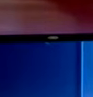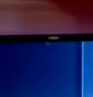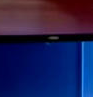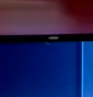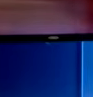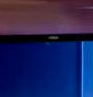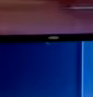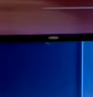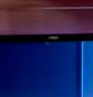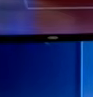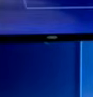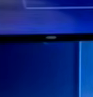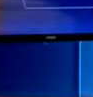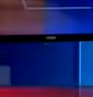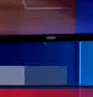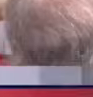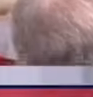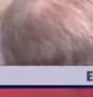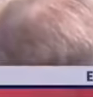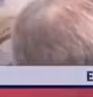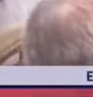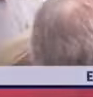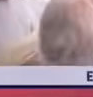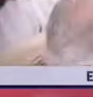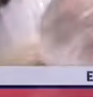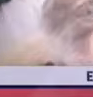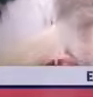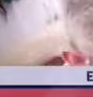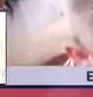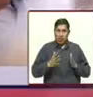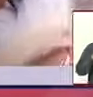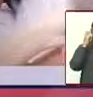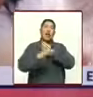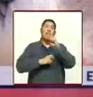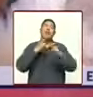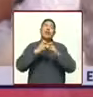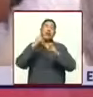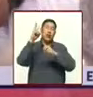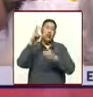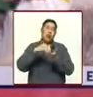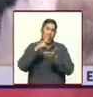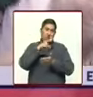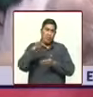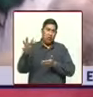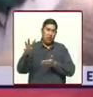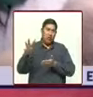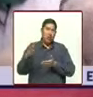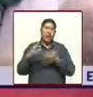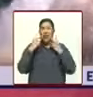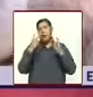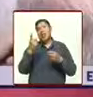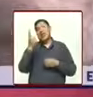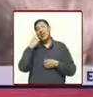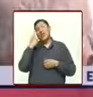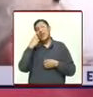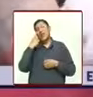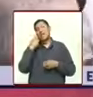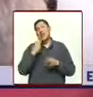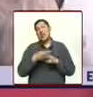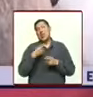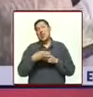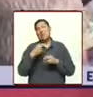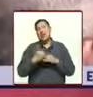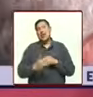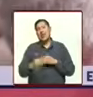Bueno, aguárdenos. Usted quiere saber quién ha sido el primer visitante a la Expo Cruz 2024. Conózcalo. Le vamos a dar el nombre